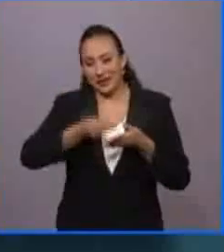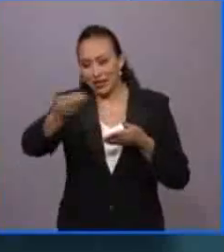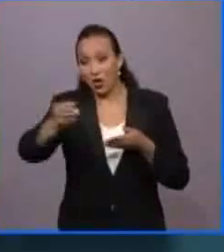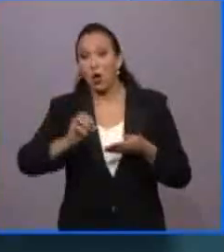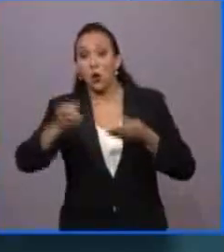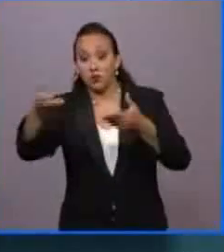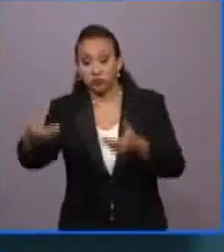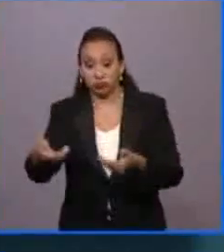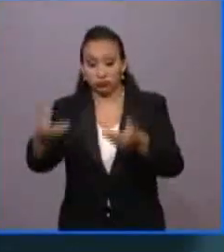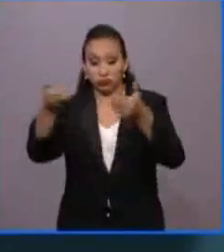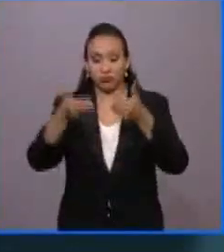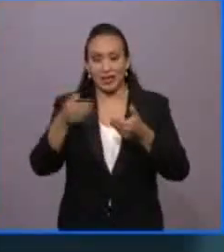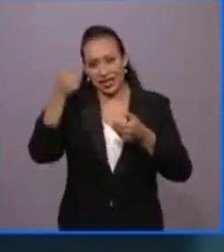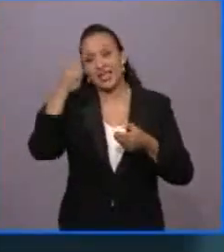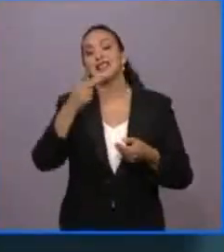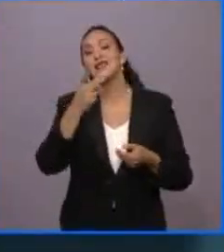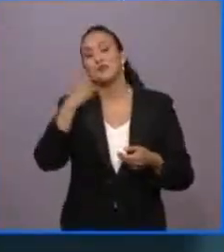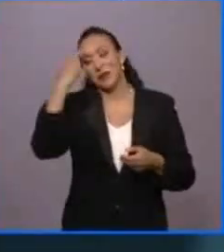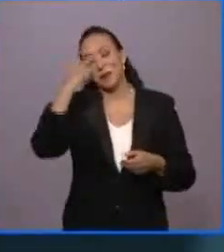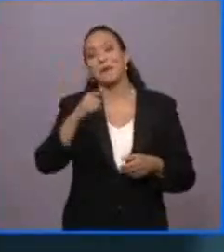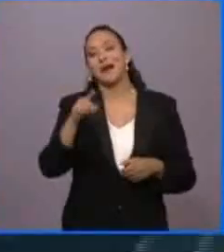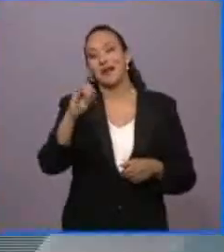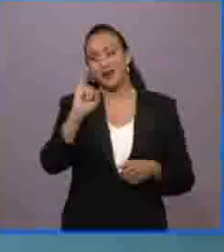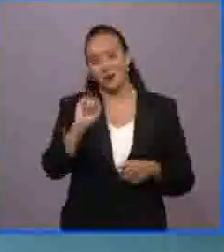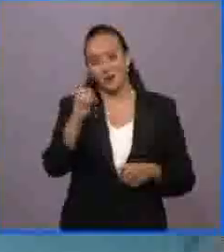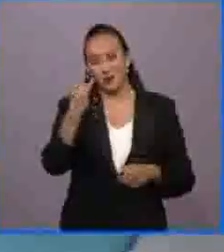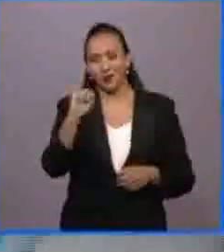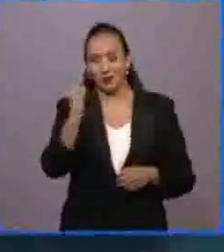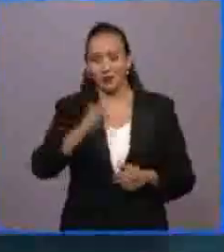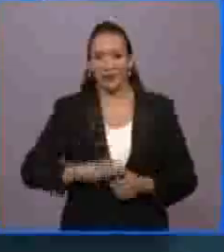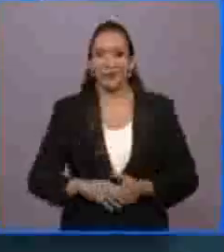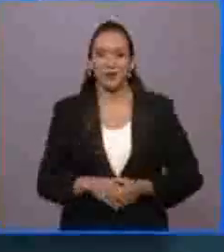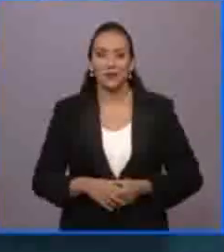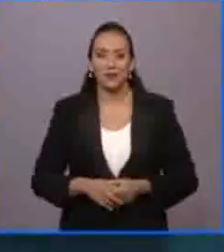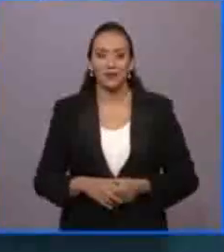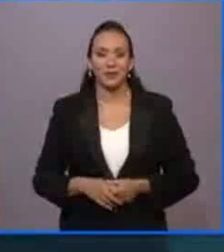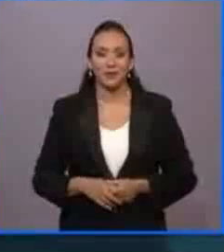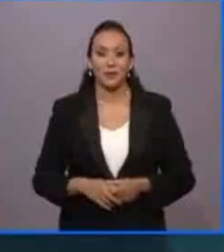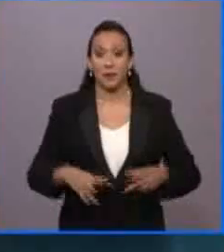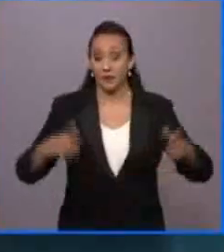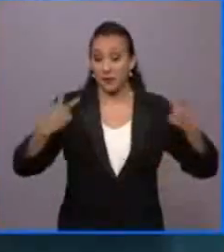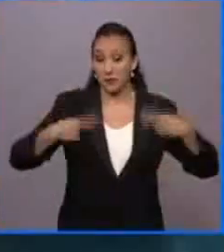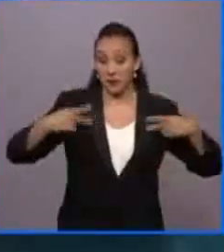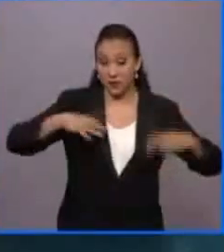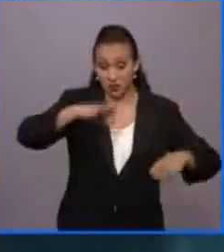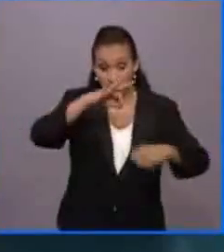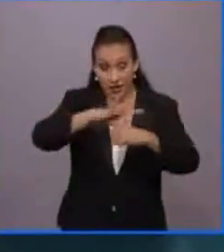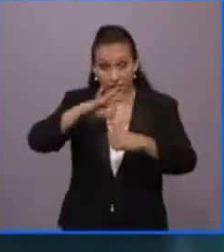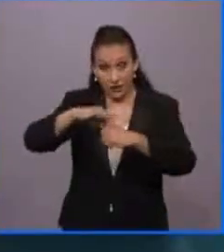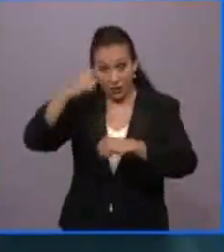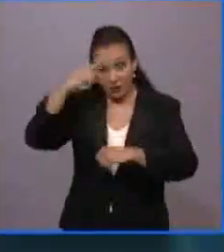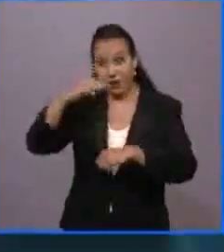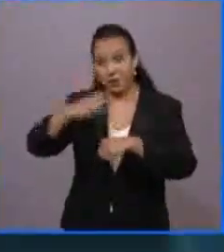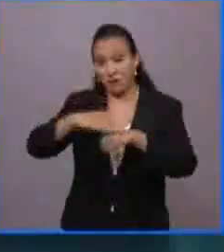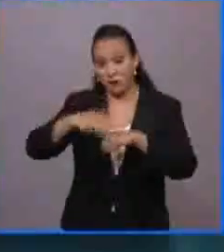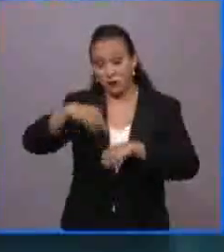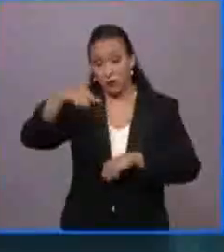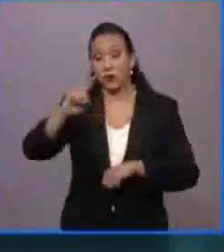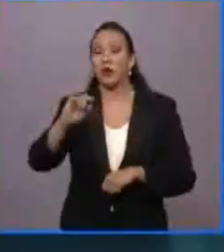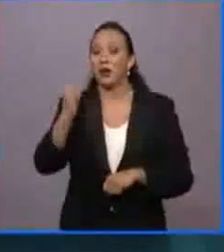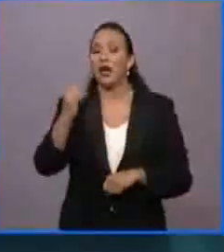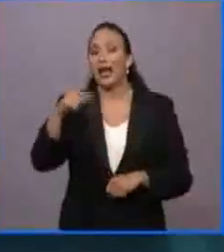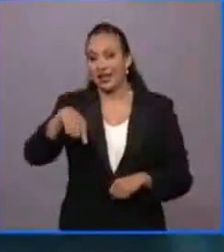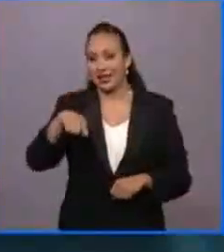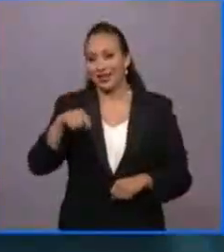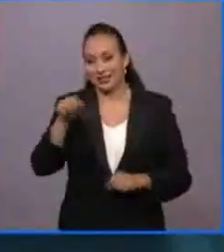de los paquetes electorales que se utilizarán en las casillas. Las personas que votarán en la elección judicial en la Ciudad de